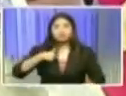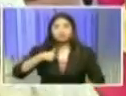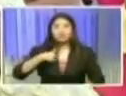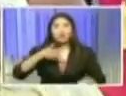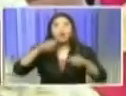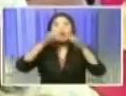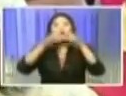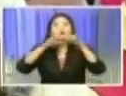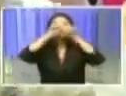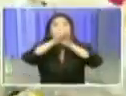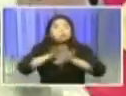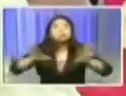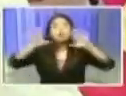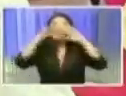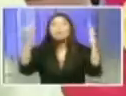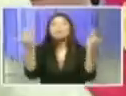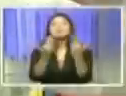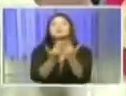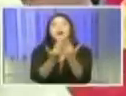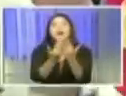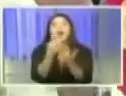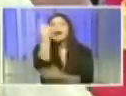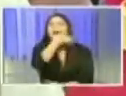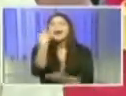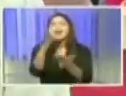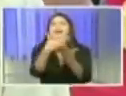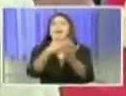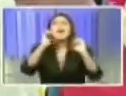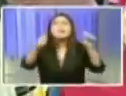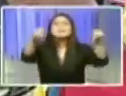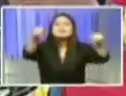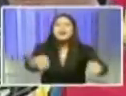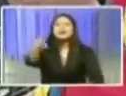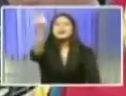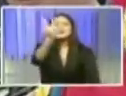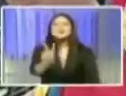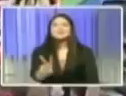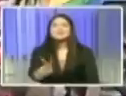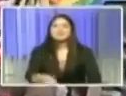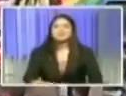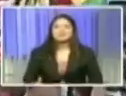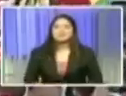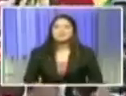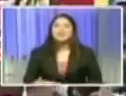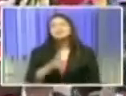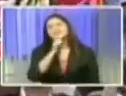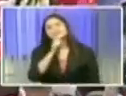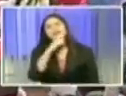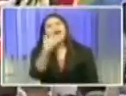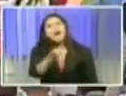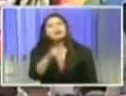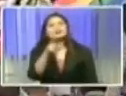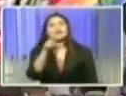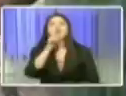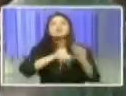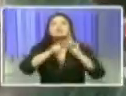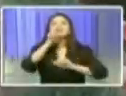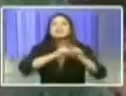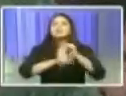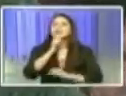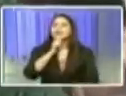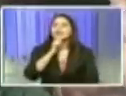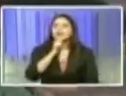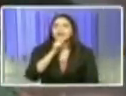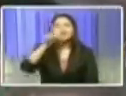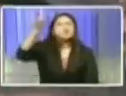Una red mundial Carelibro, que arranque desde Venezuela. ¿Quiénes tienen cuenta Twitter?